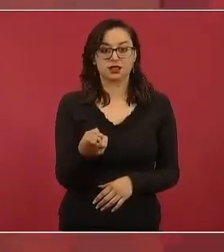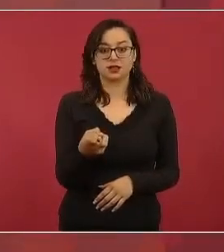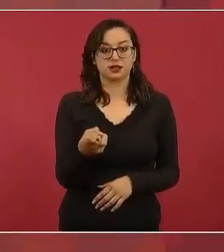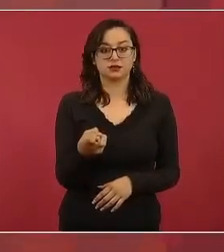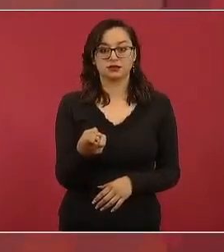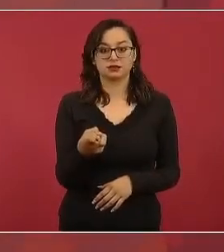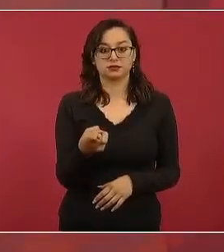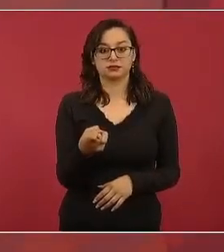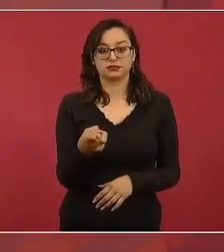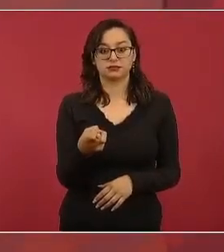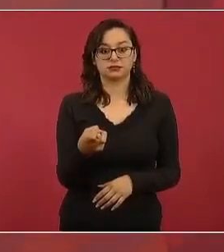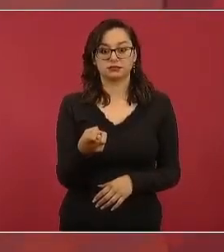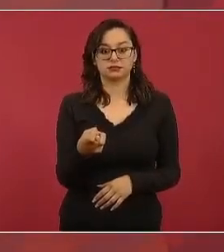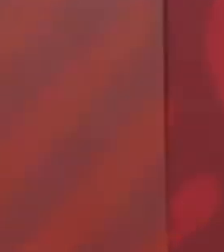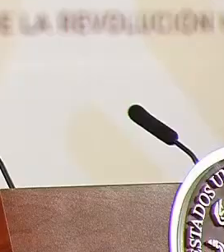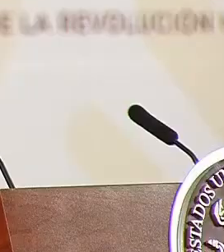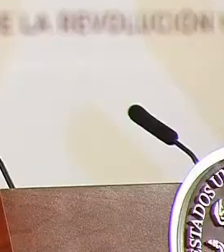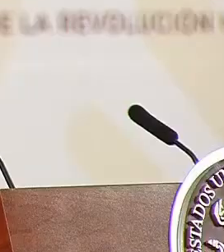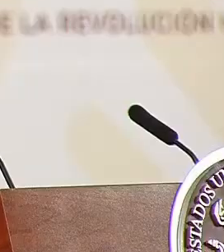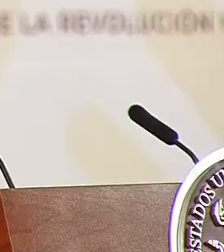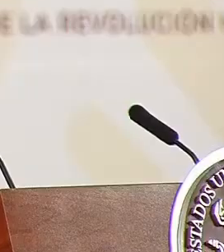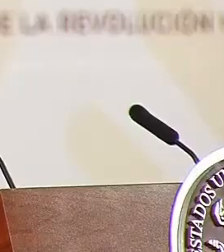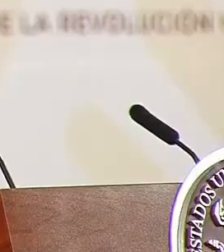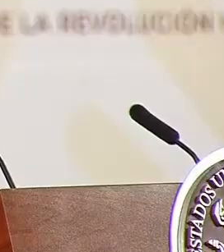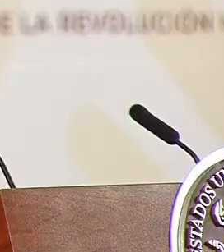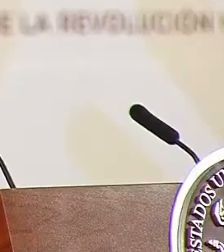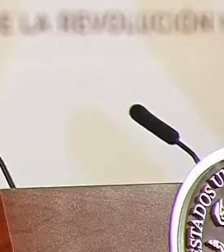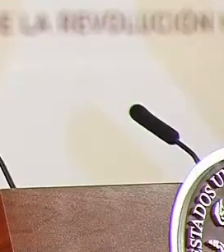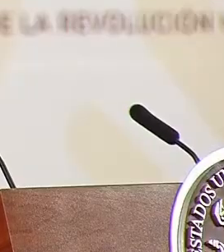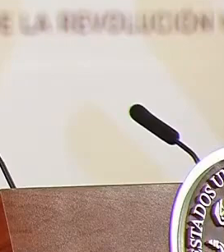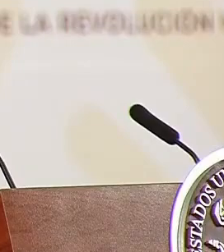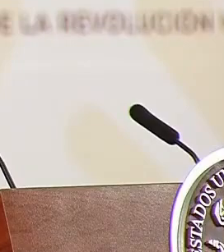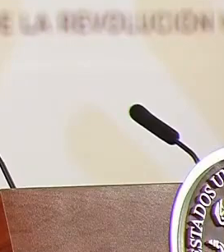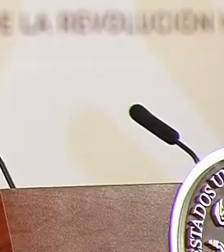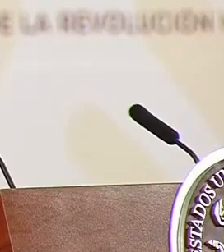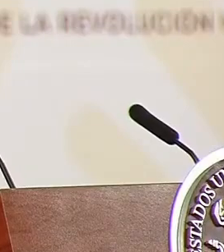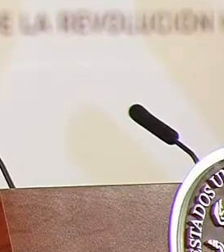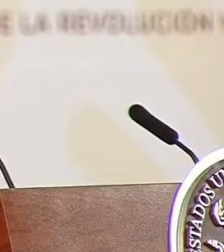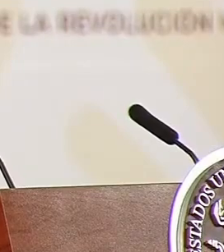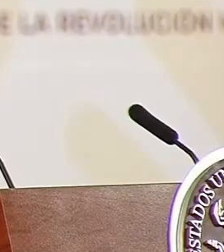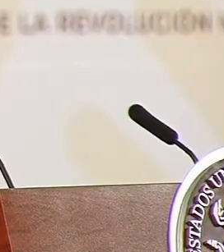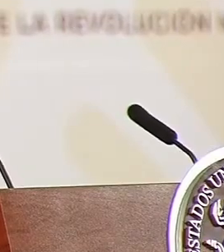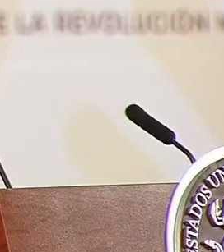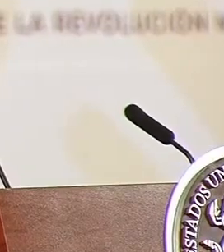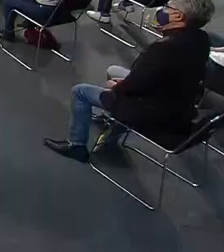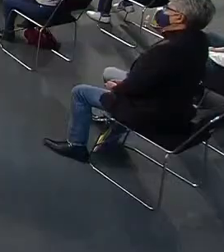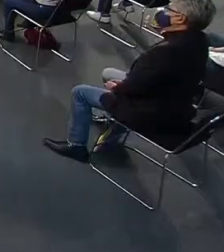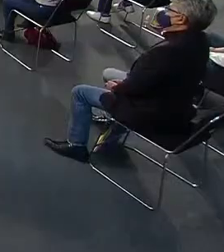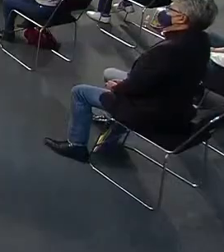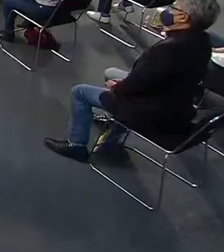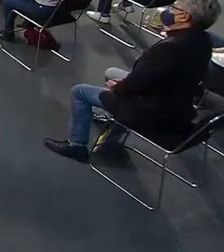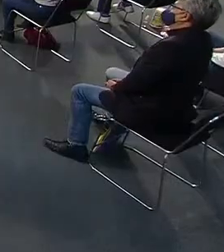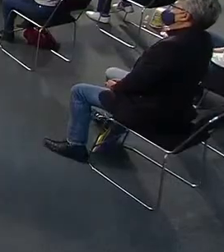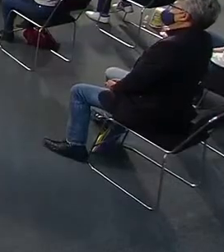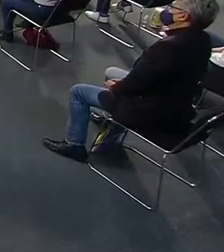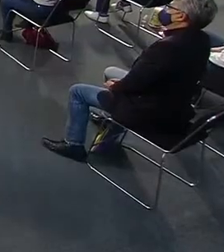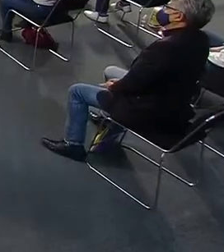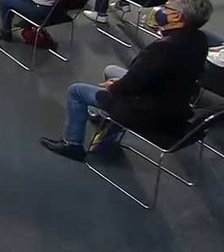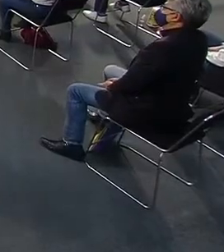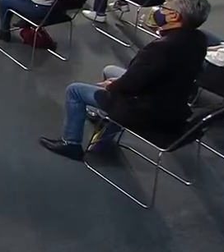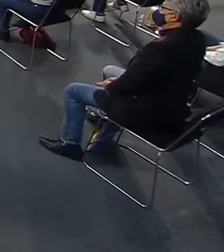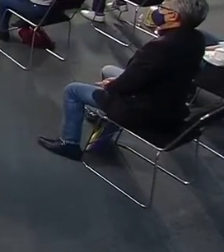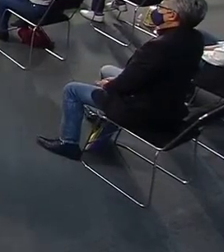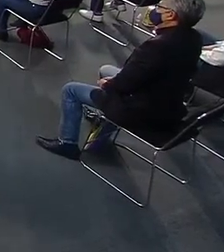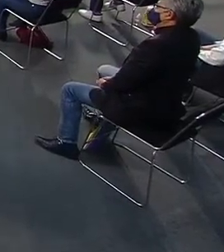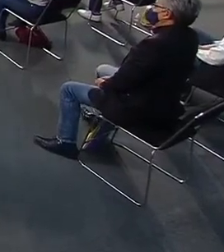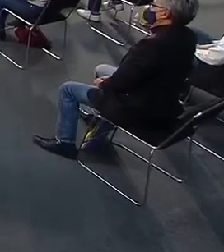se hace con los usuarios domésticos. Entonces, pues vamos a que los 54 millones